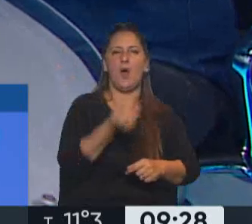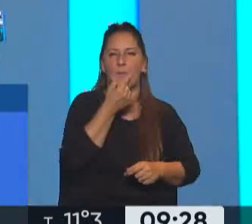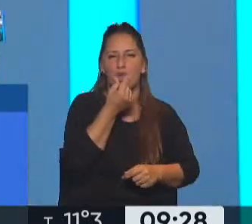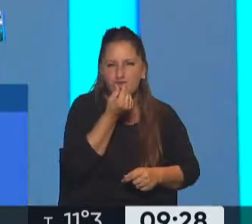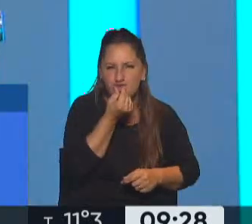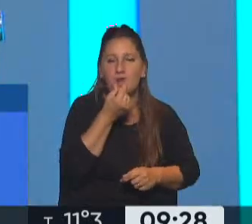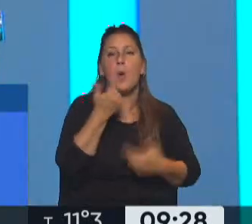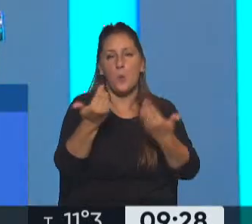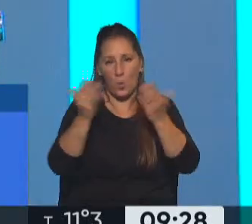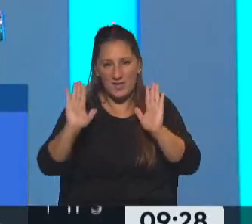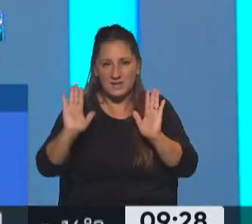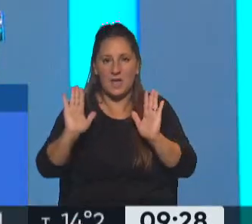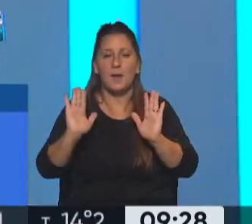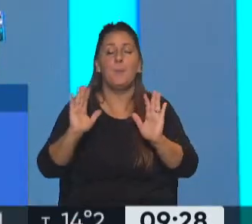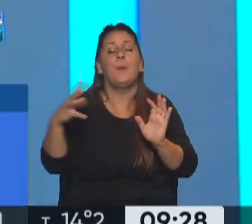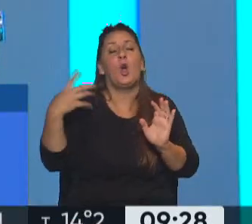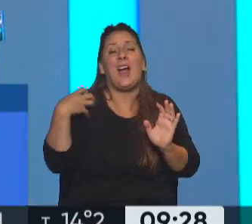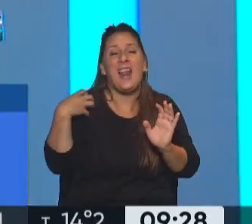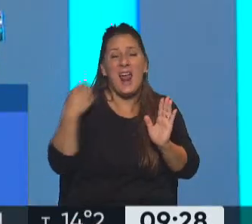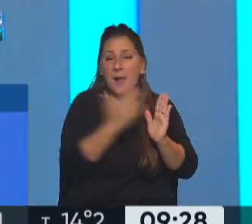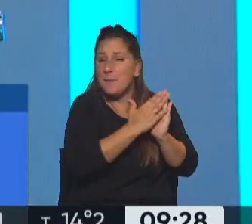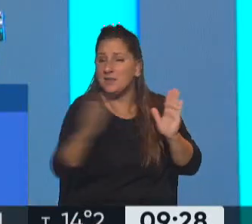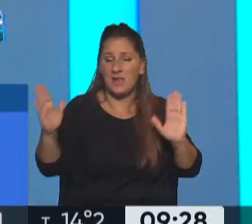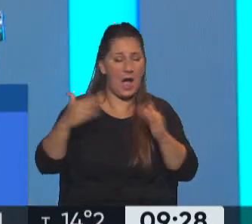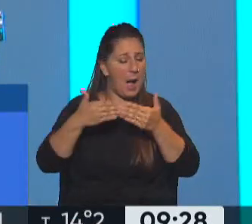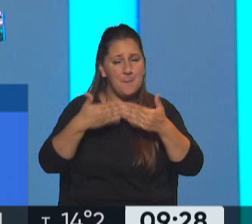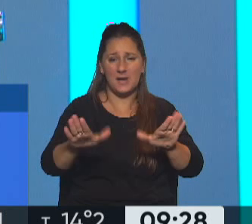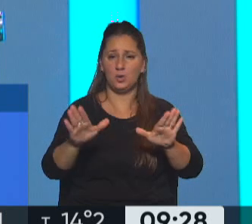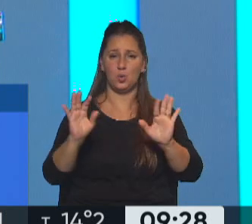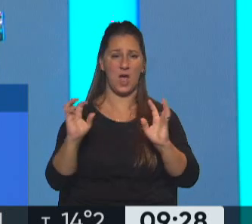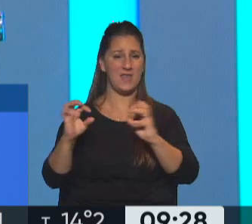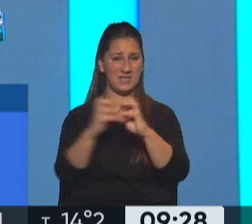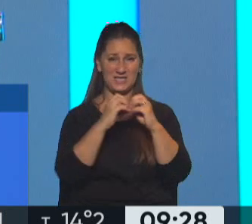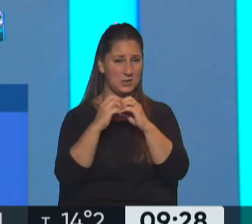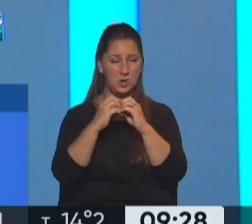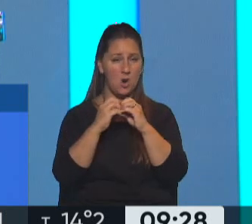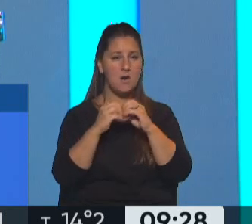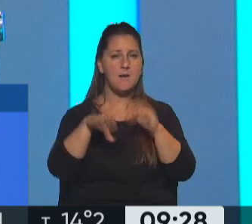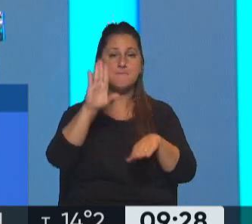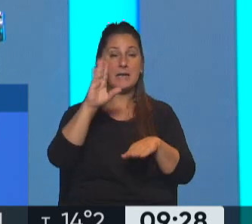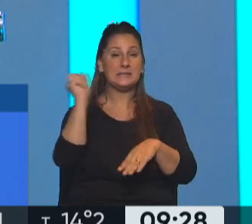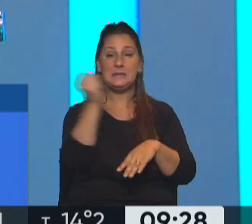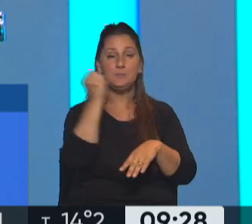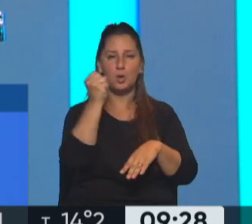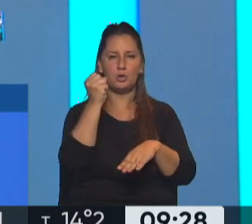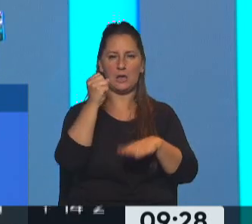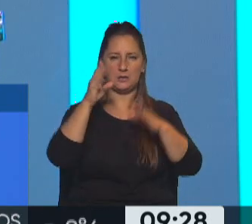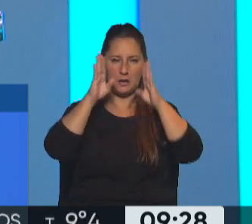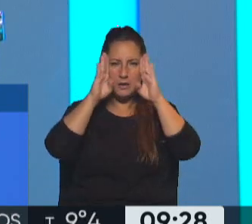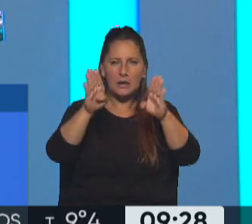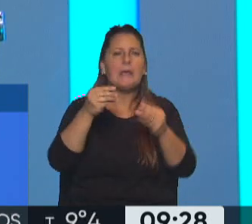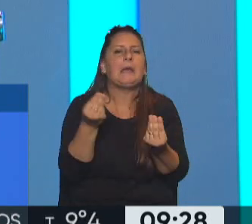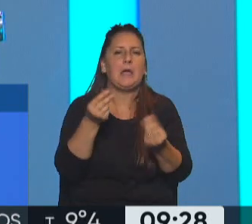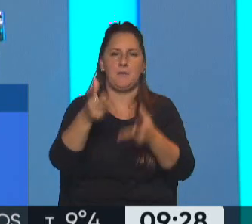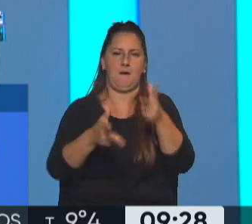parece que en términos generales siempre las aperturas de sesiones lo que hay que prestar atención más que a la forma es al